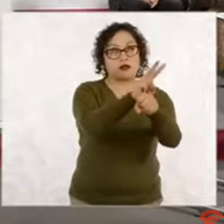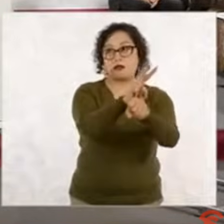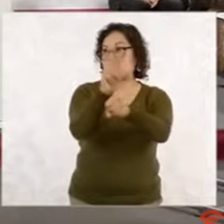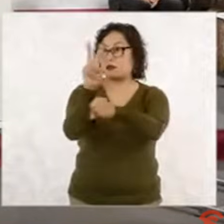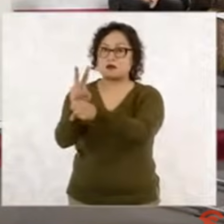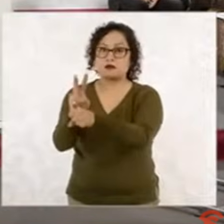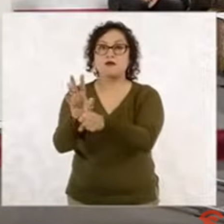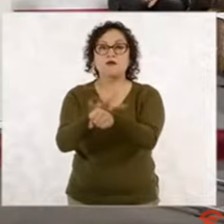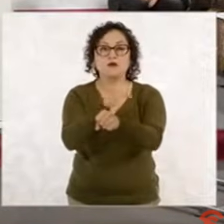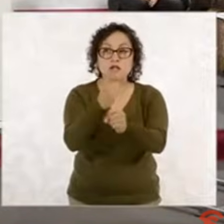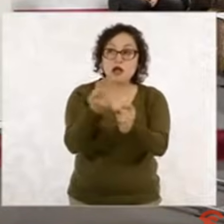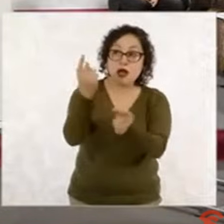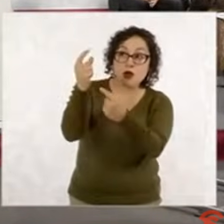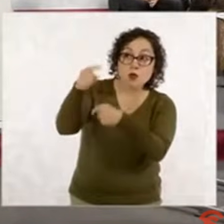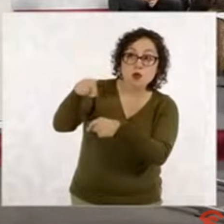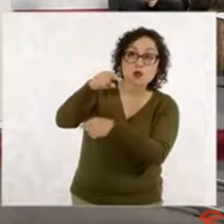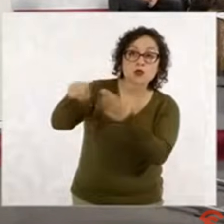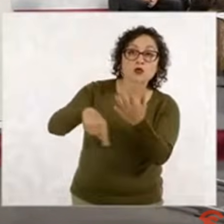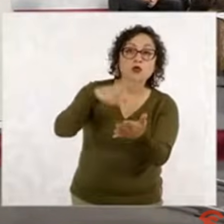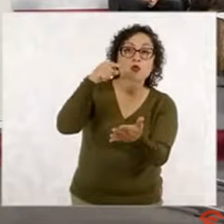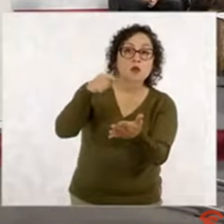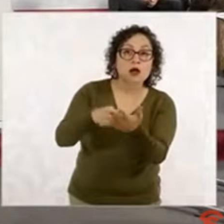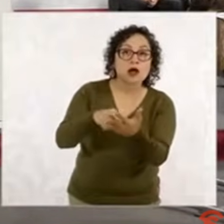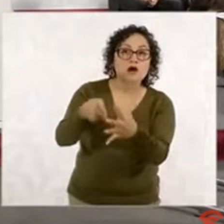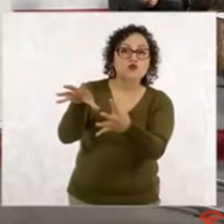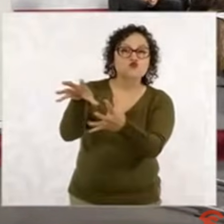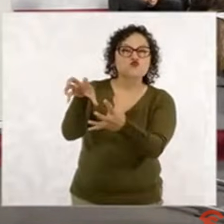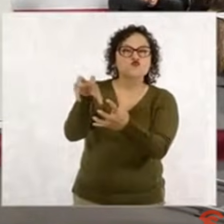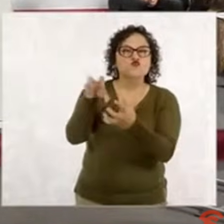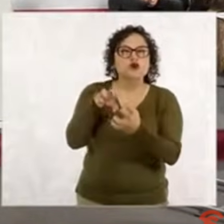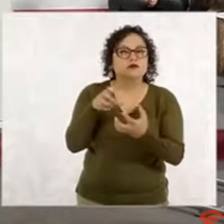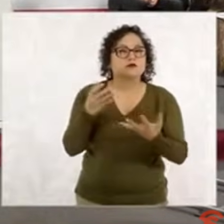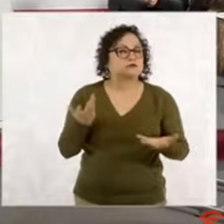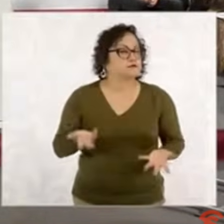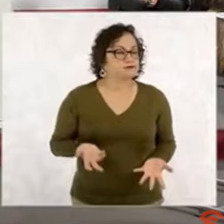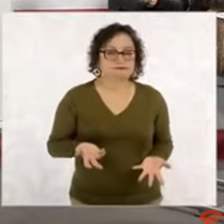son verdaderamente lagos. Cuando esto afecte